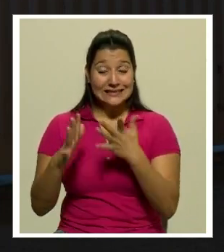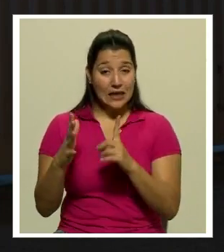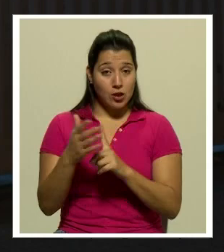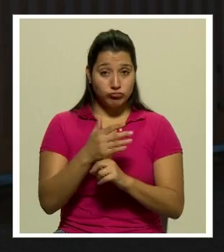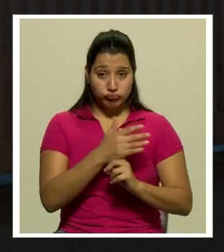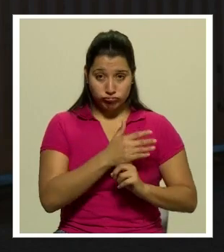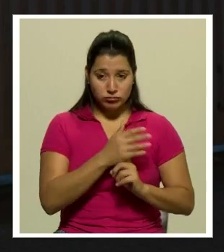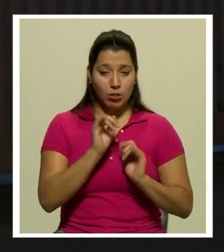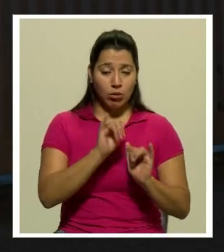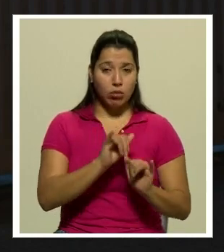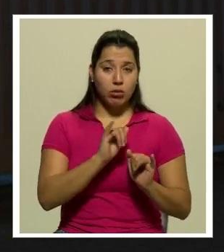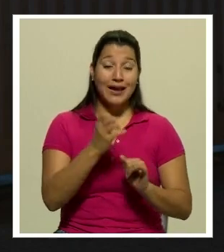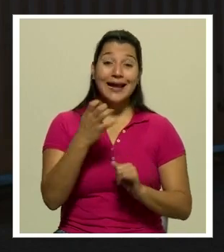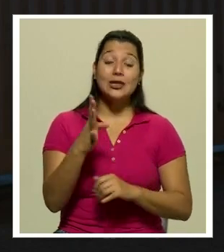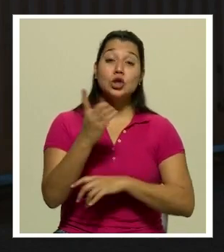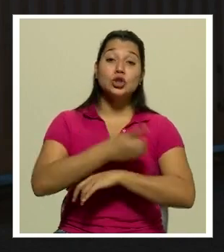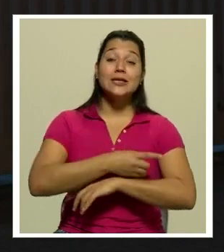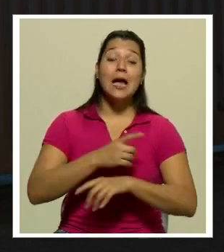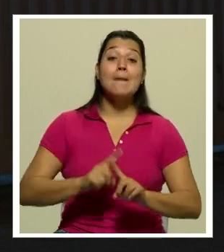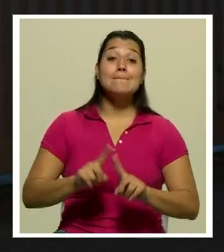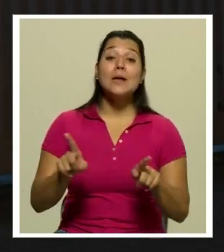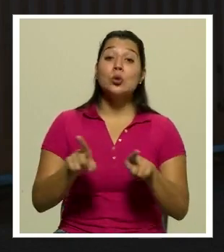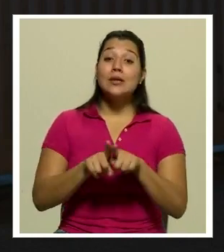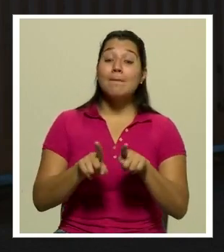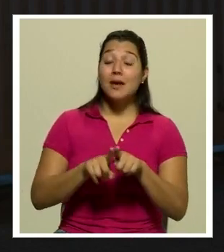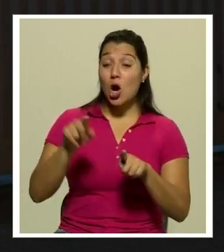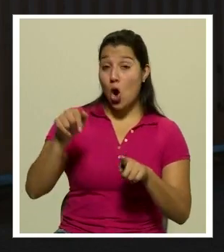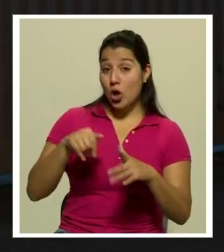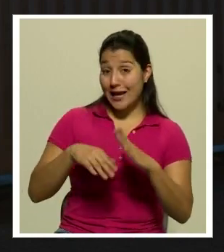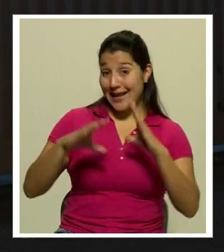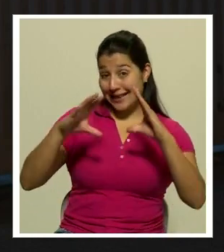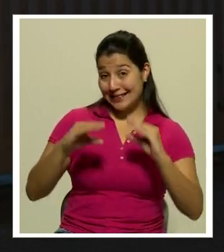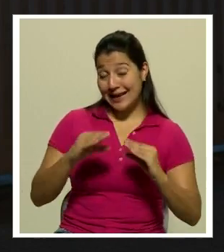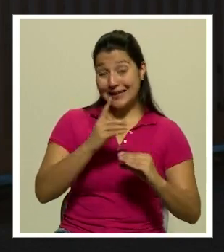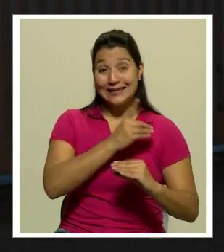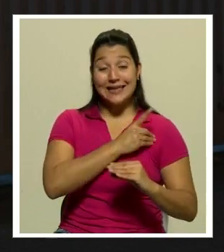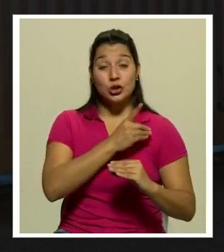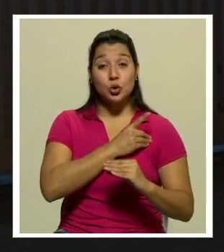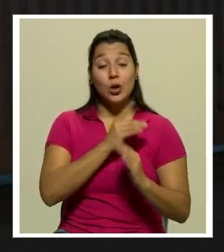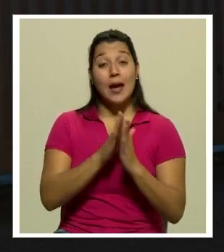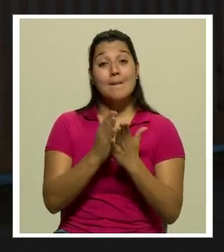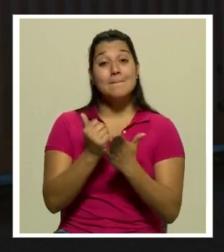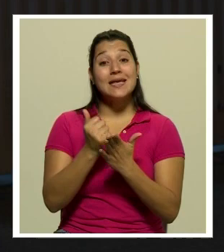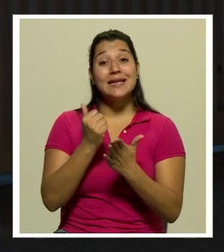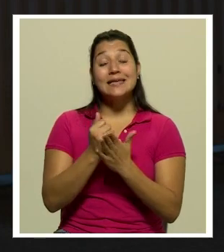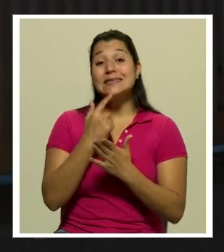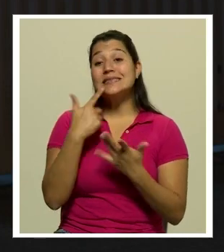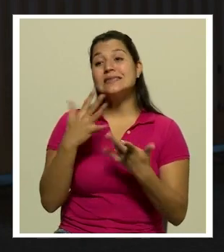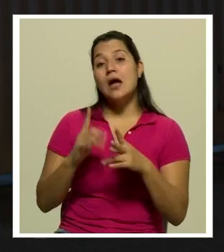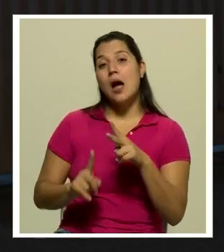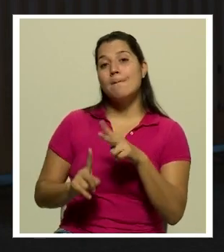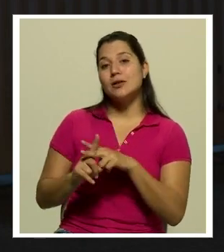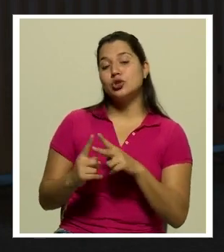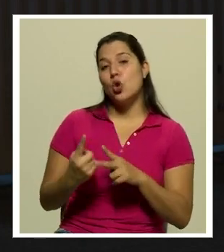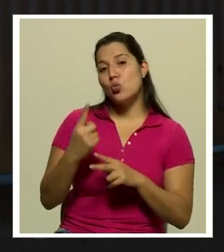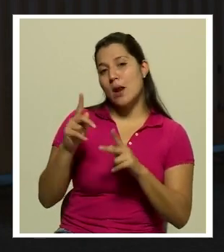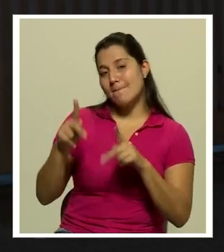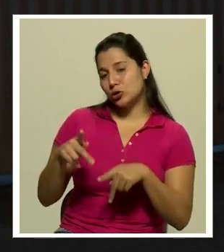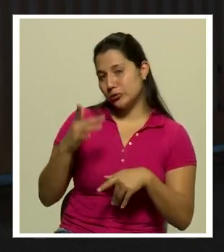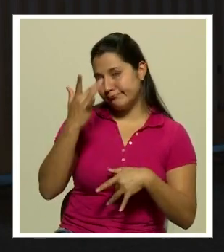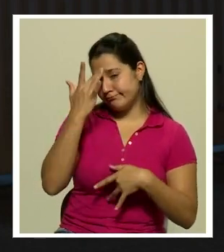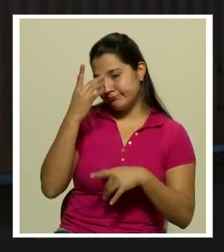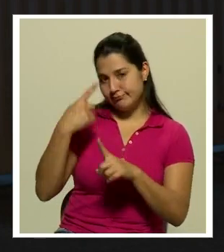días, pero también esta tarde la directora de Migración nos confirmó que hay un caso positivo de un funcionario que